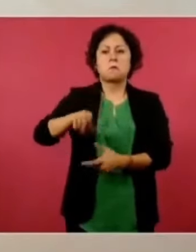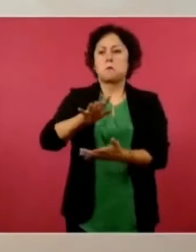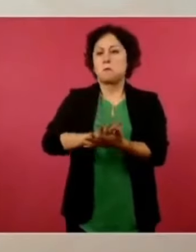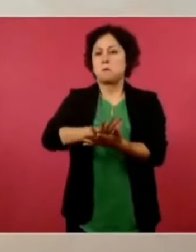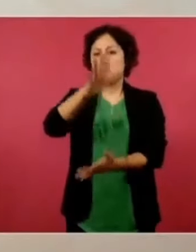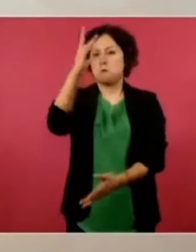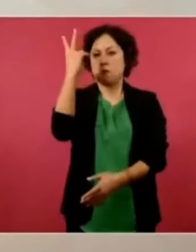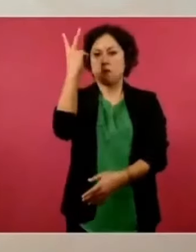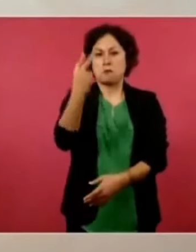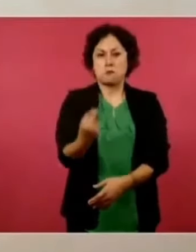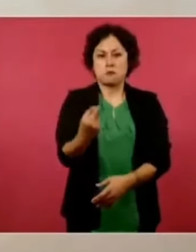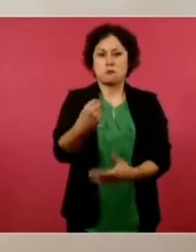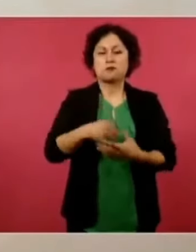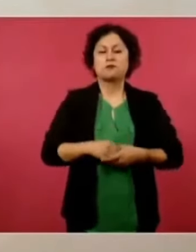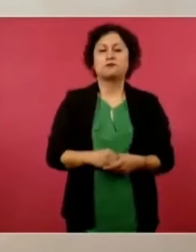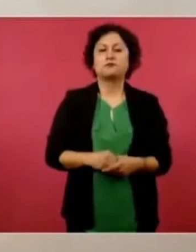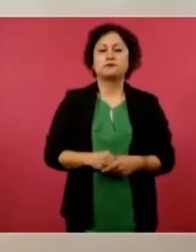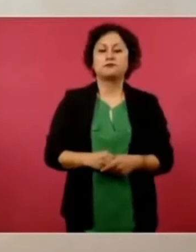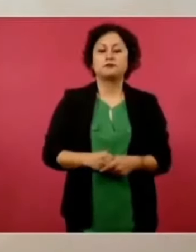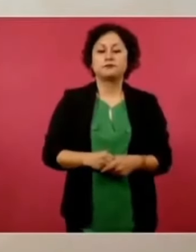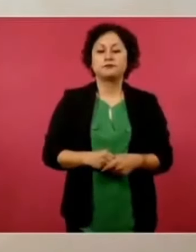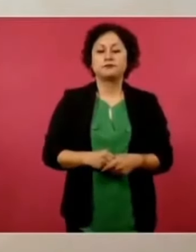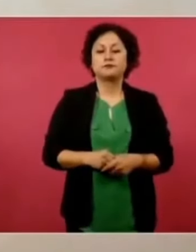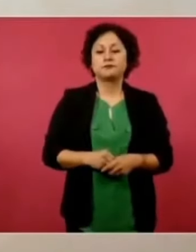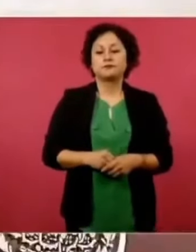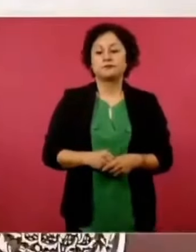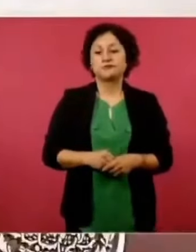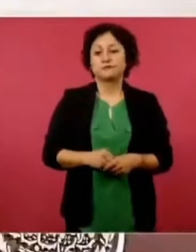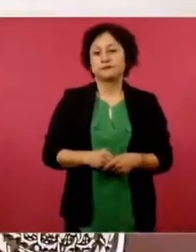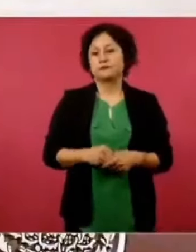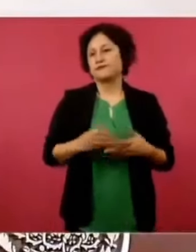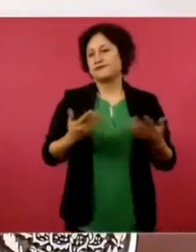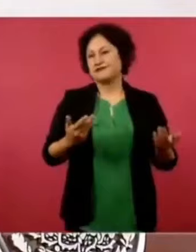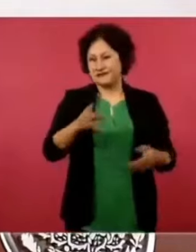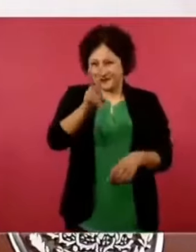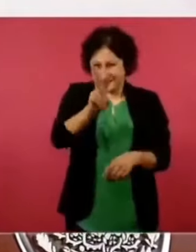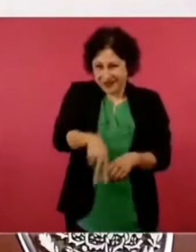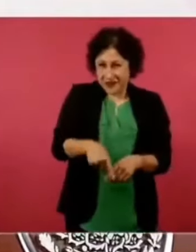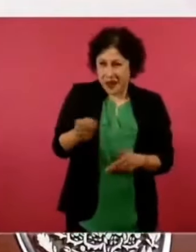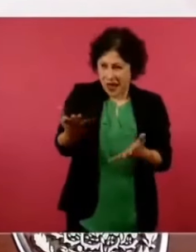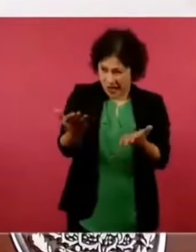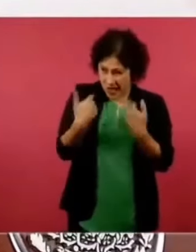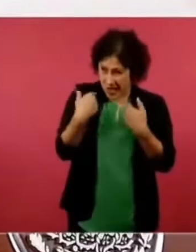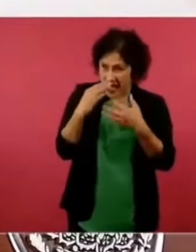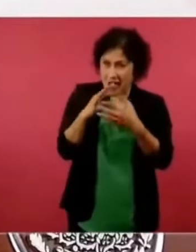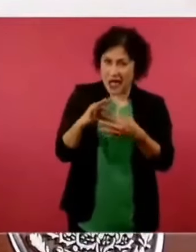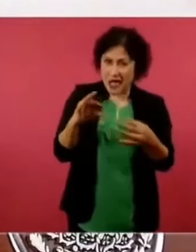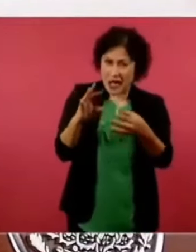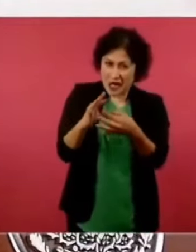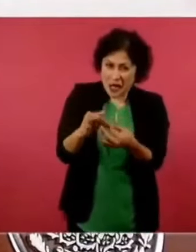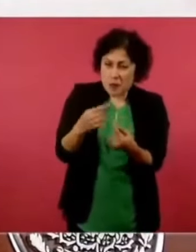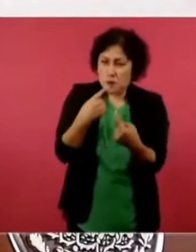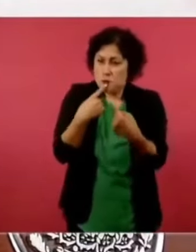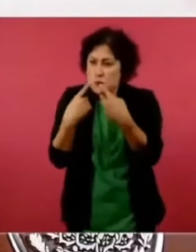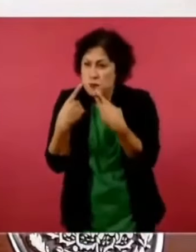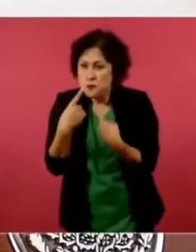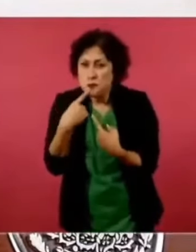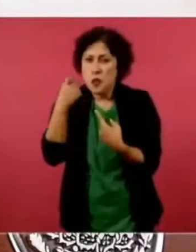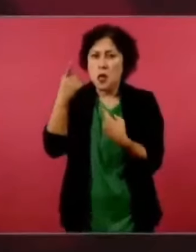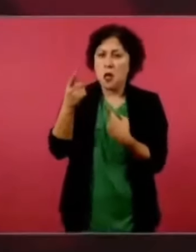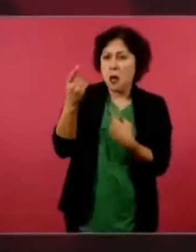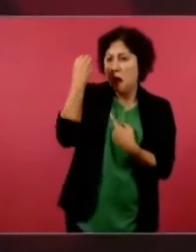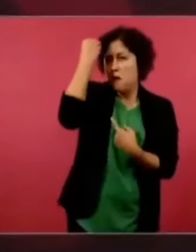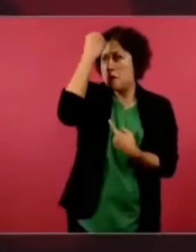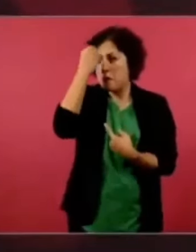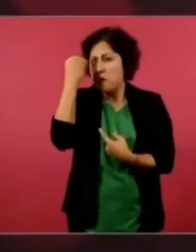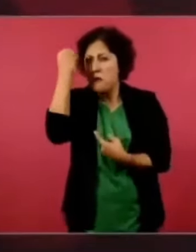ya no es argumentar nada ya no es lo racional ya no es pensar en la